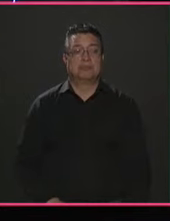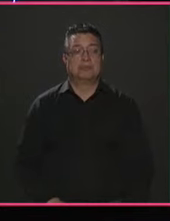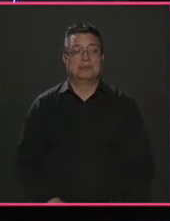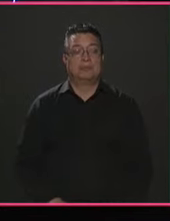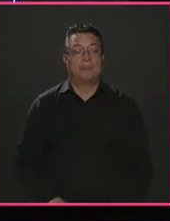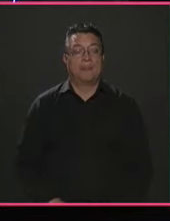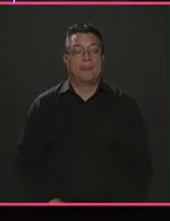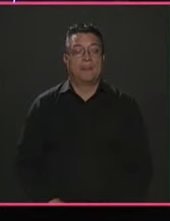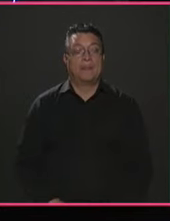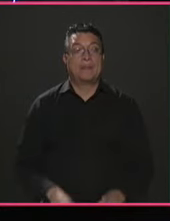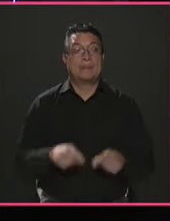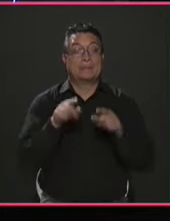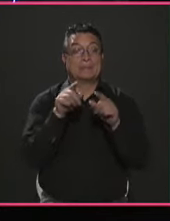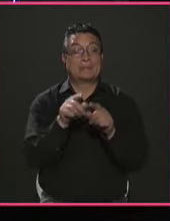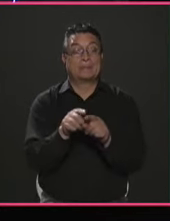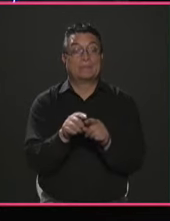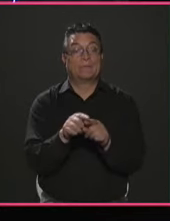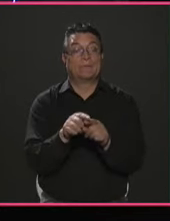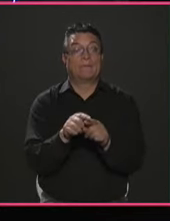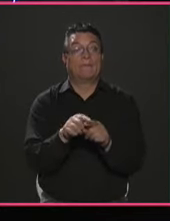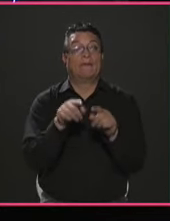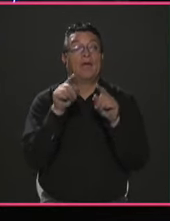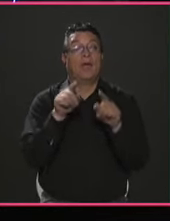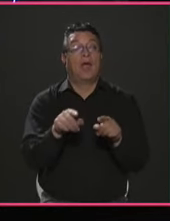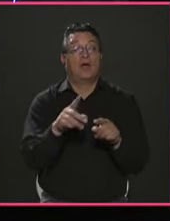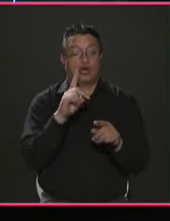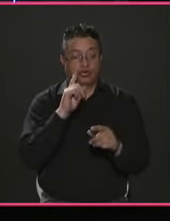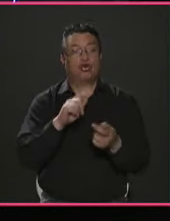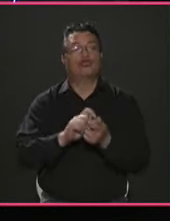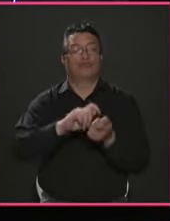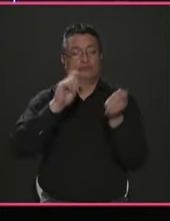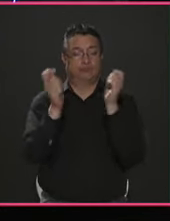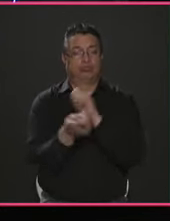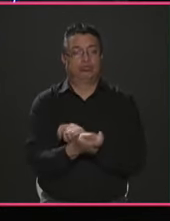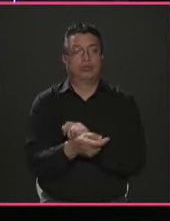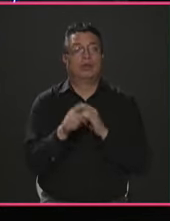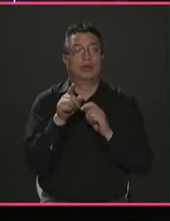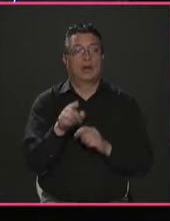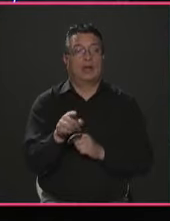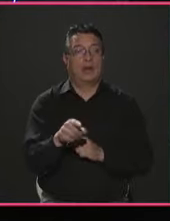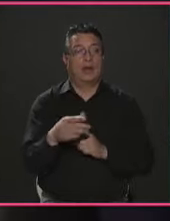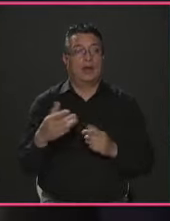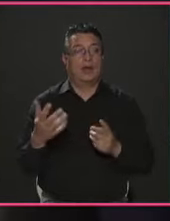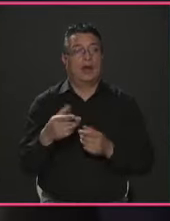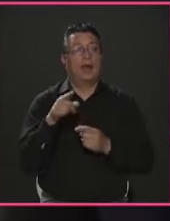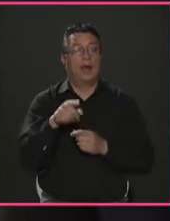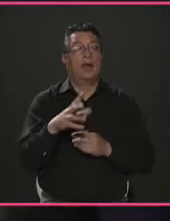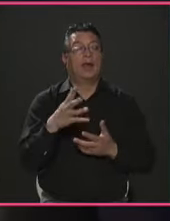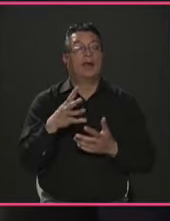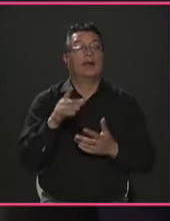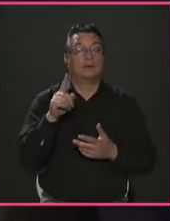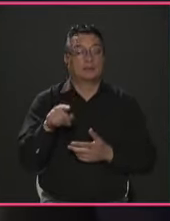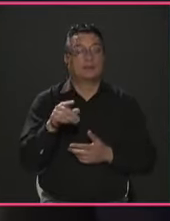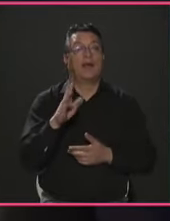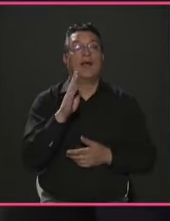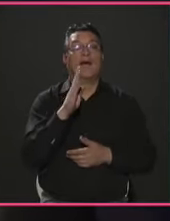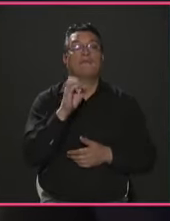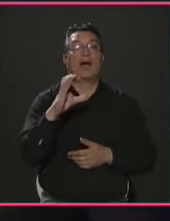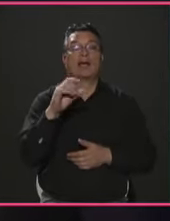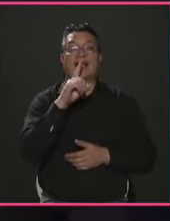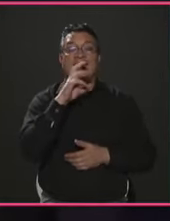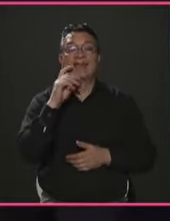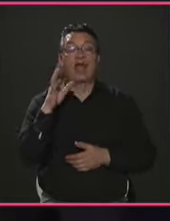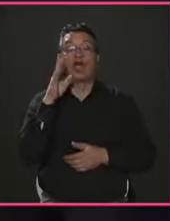hecho y lo convierte en y hace que la bacteria